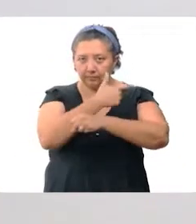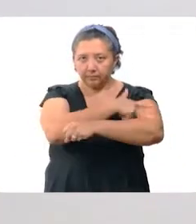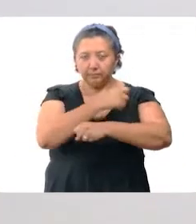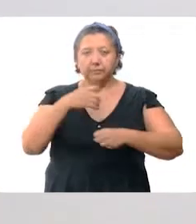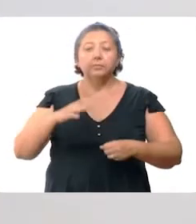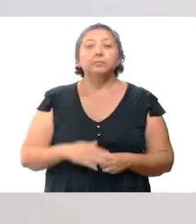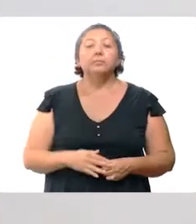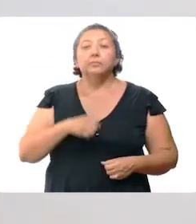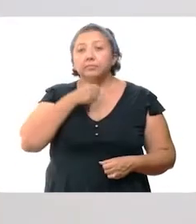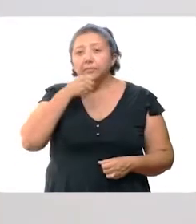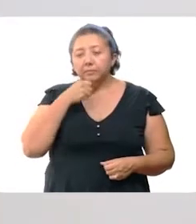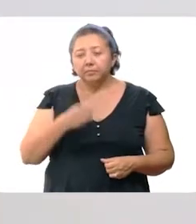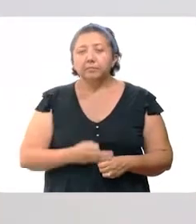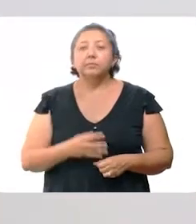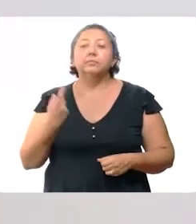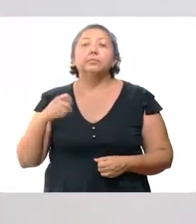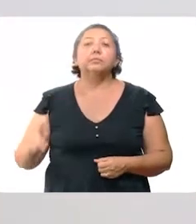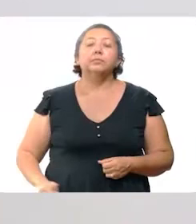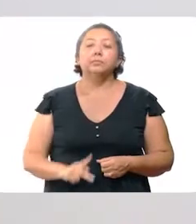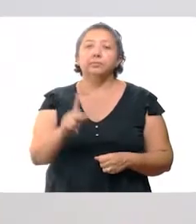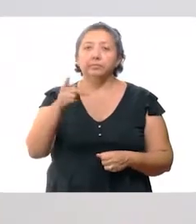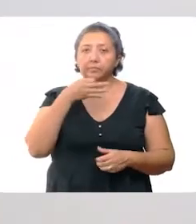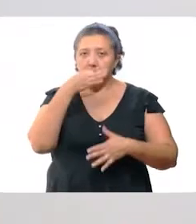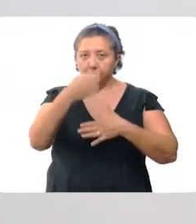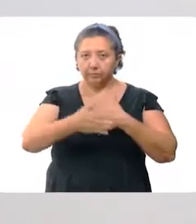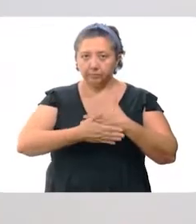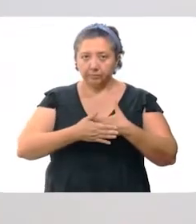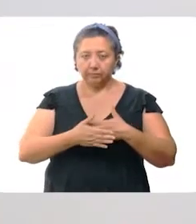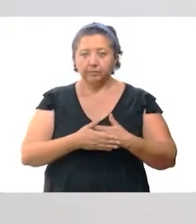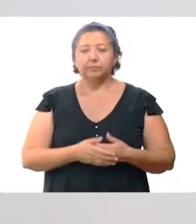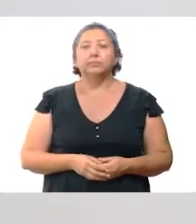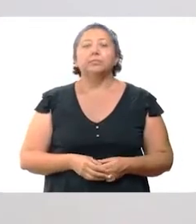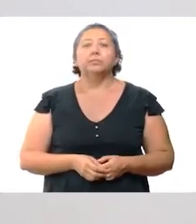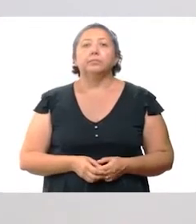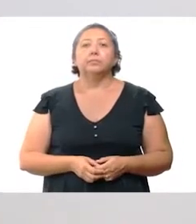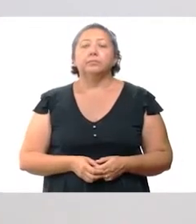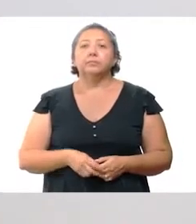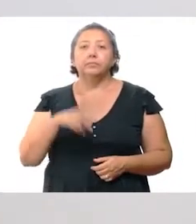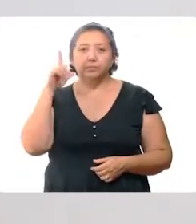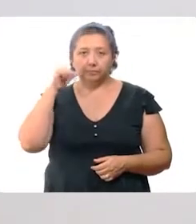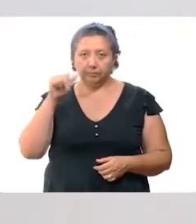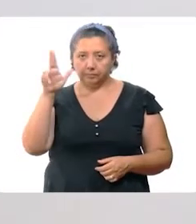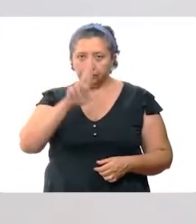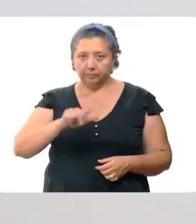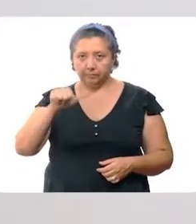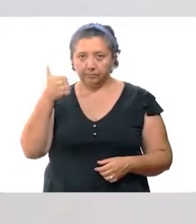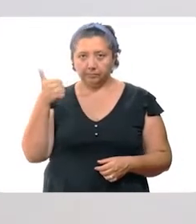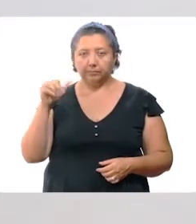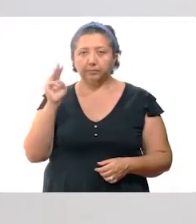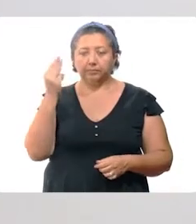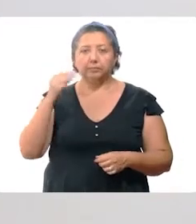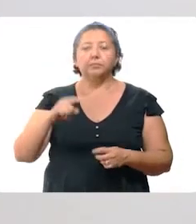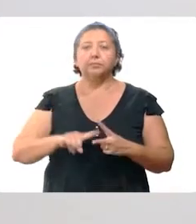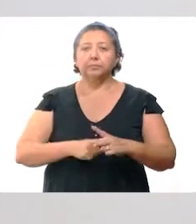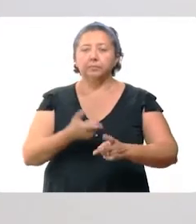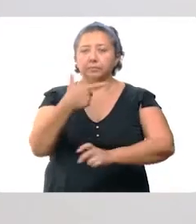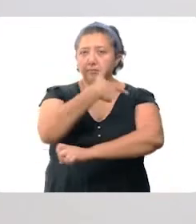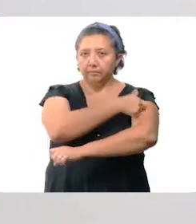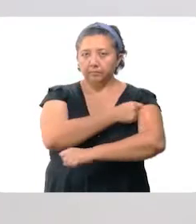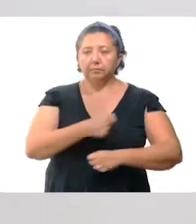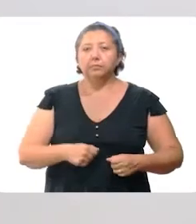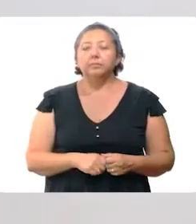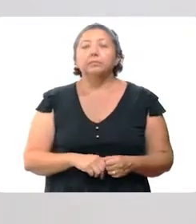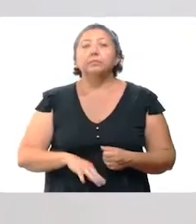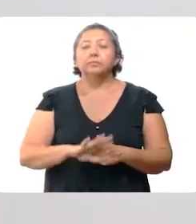de adultos mayores de 60 años en municipios que se anunciarán en breve. Mañana, martes 11 de mayo, iniciará la aplicación de las vacunas